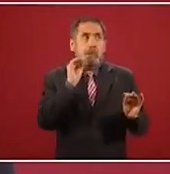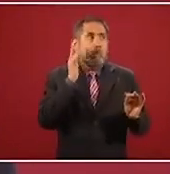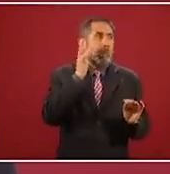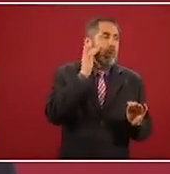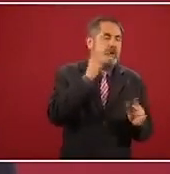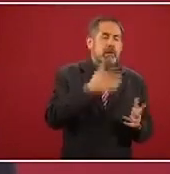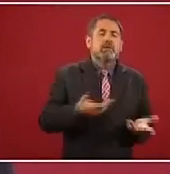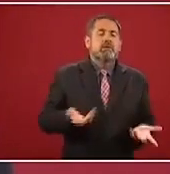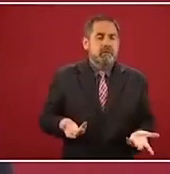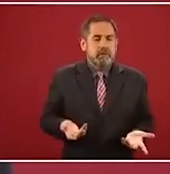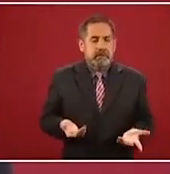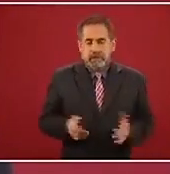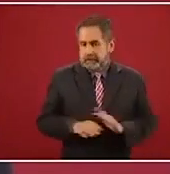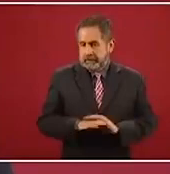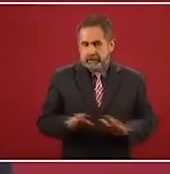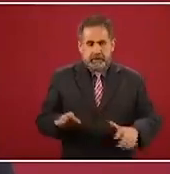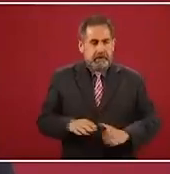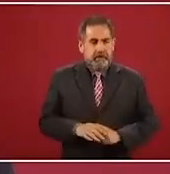Entonces,